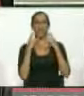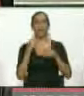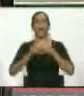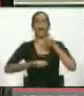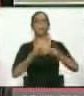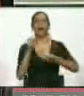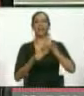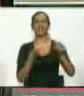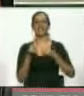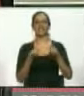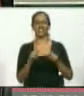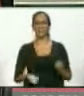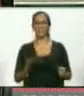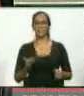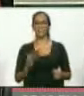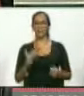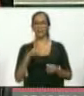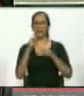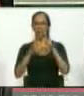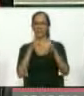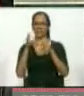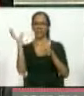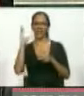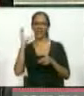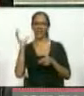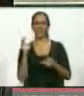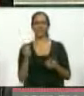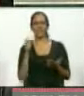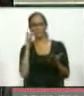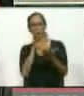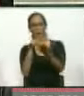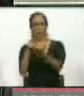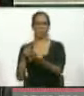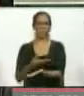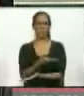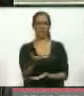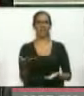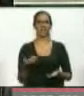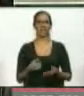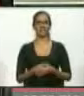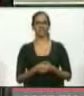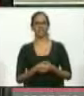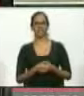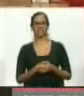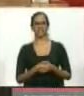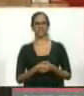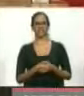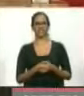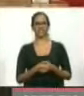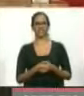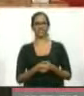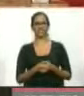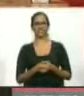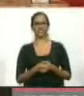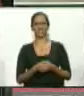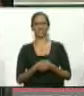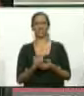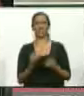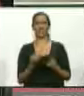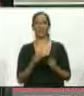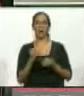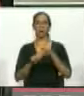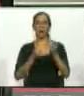hacer cosas itinerantes en el metro de caracas vamos a parecernos por ahí vamos a aparecer a parecernos